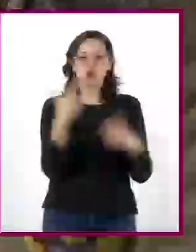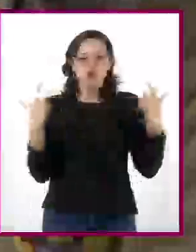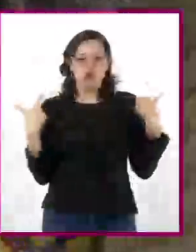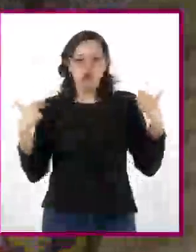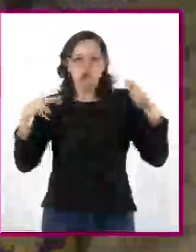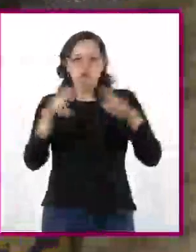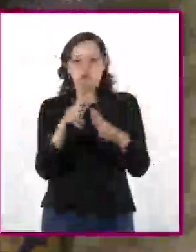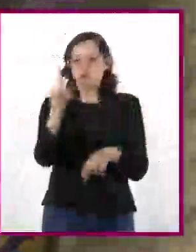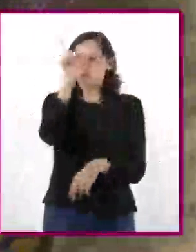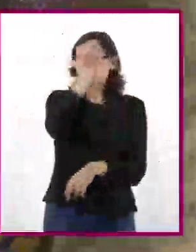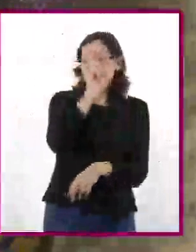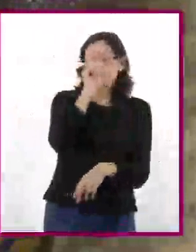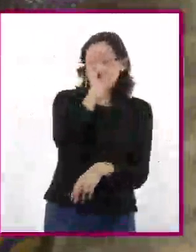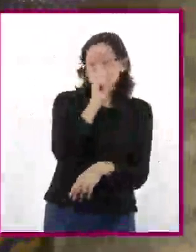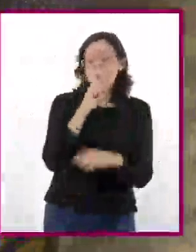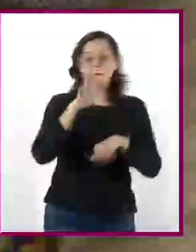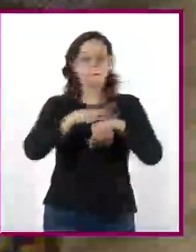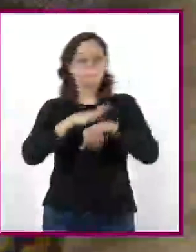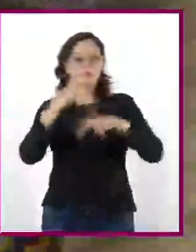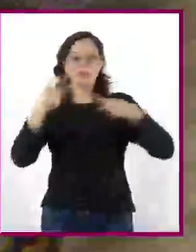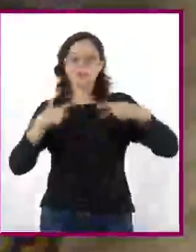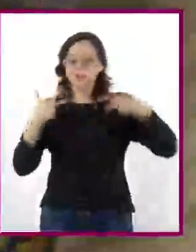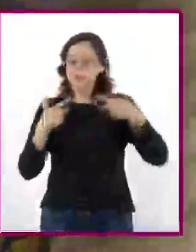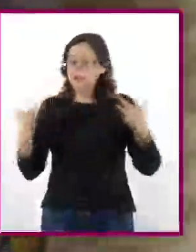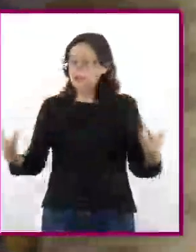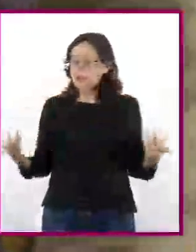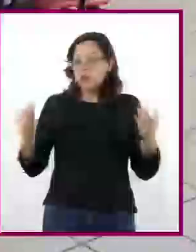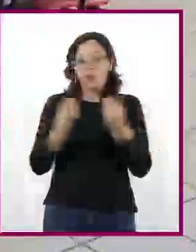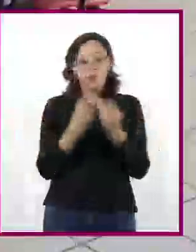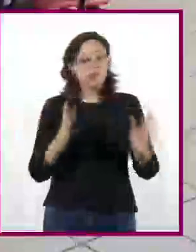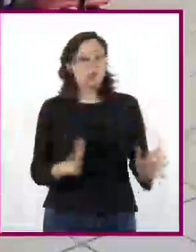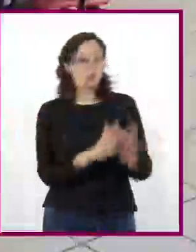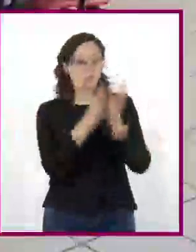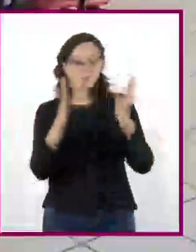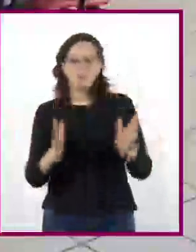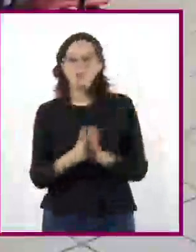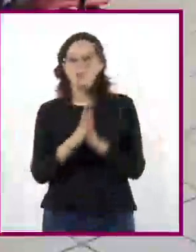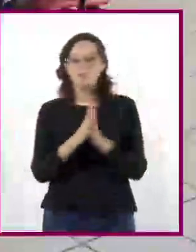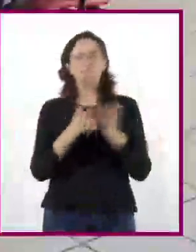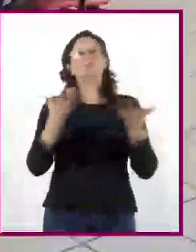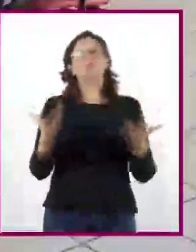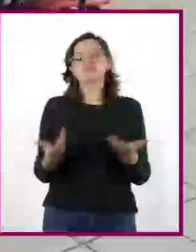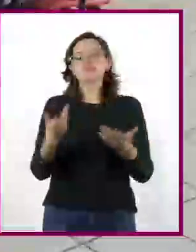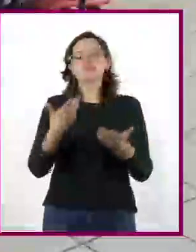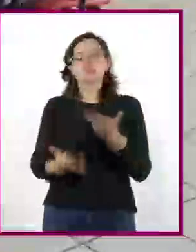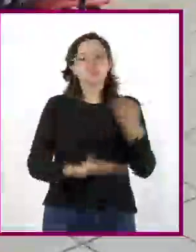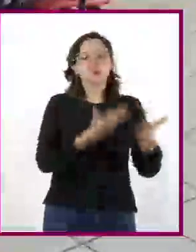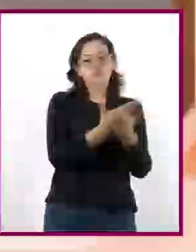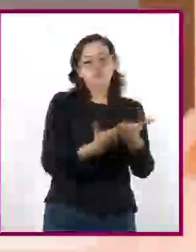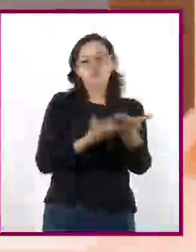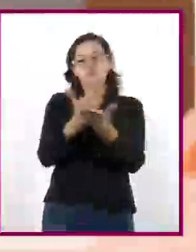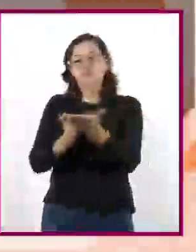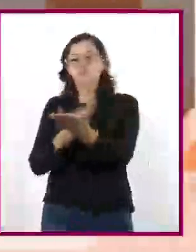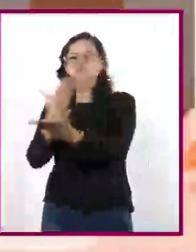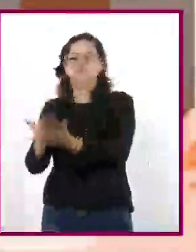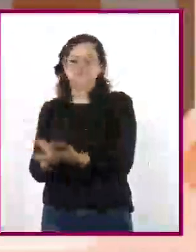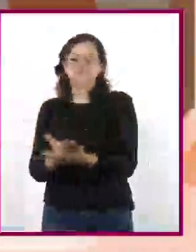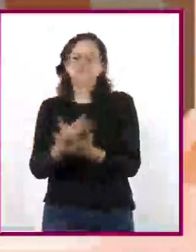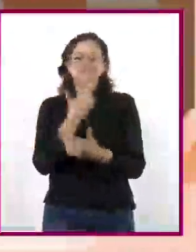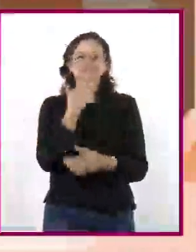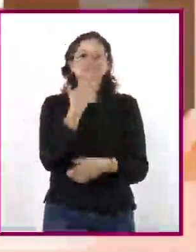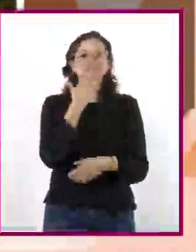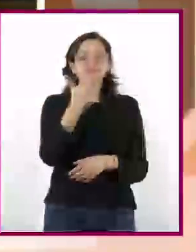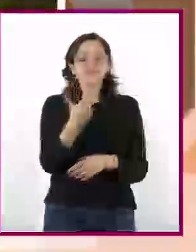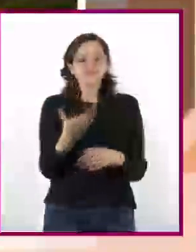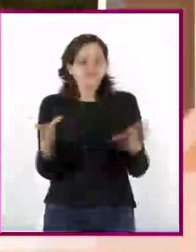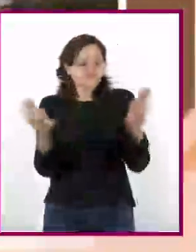profesor, pues entre más personas participen y aporten ideas, más opciones de solución habrá. Estos son los